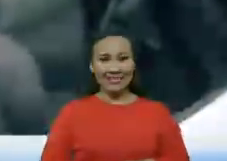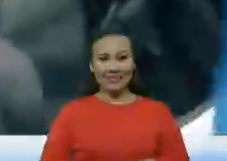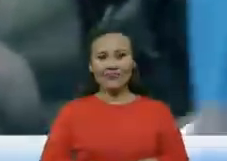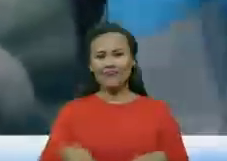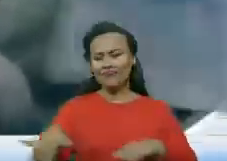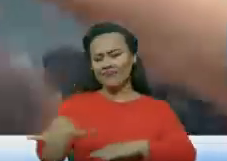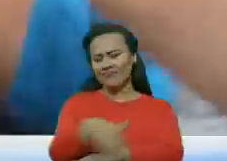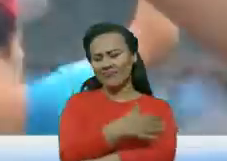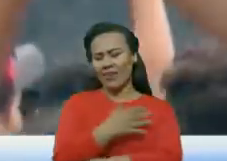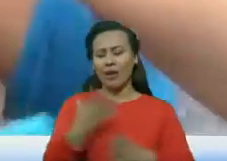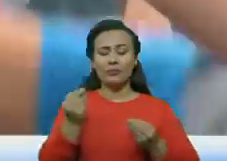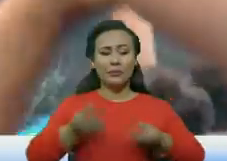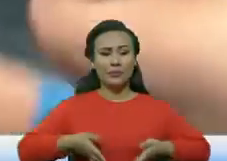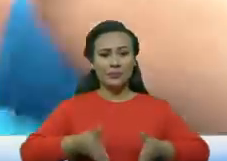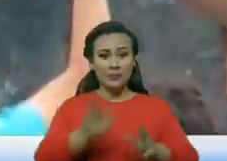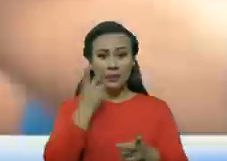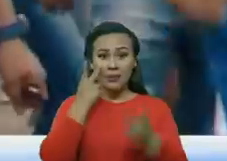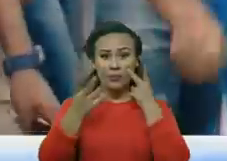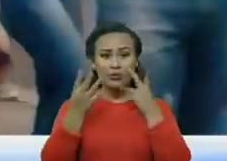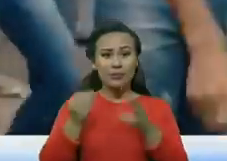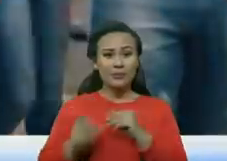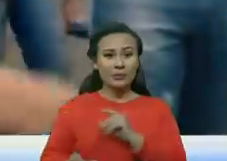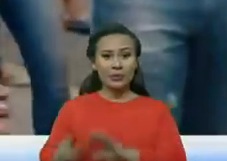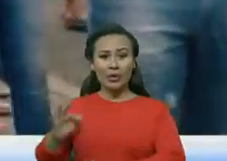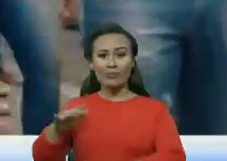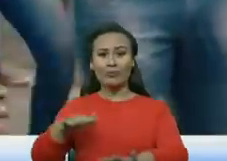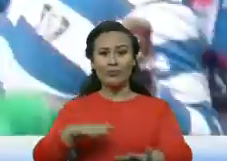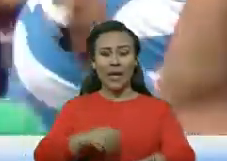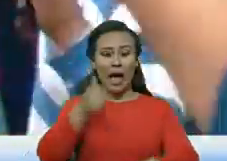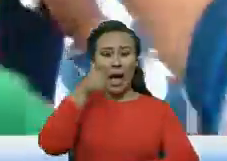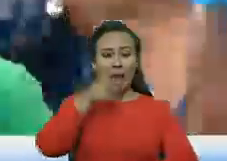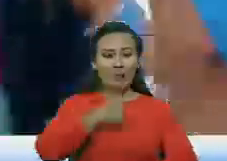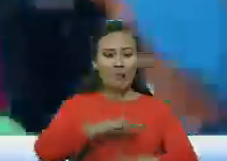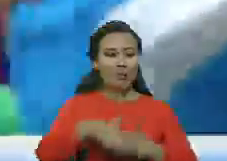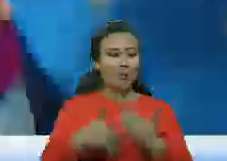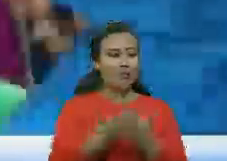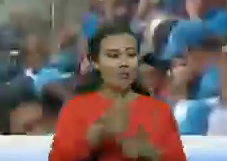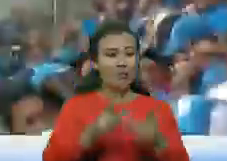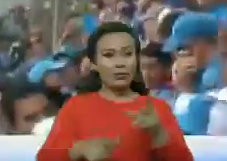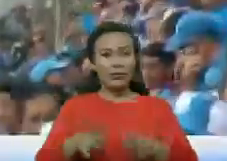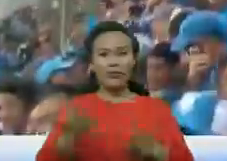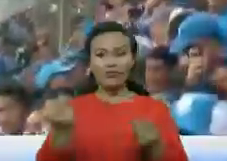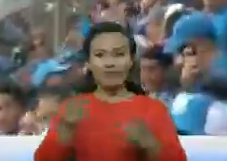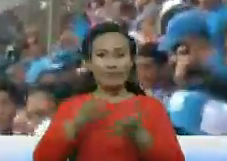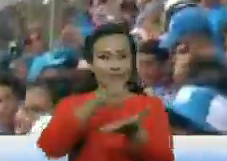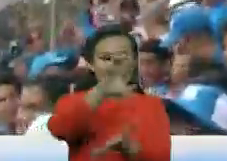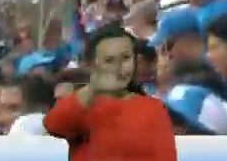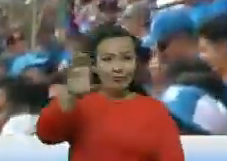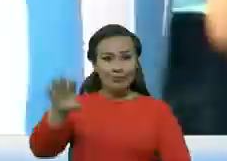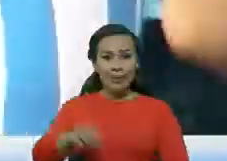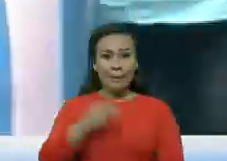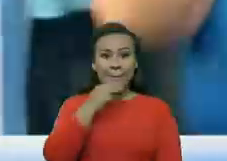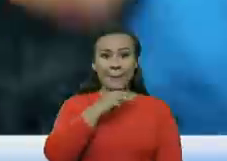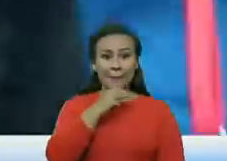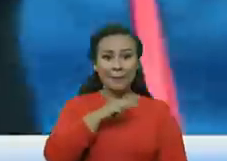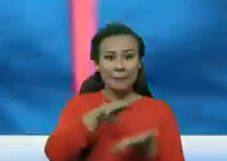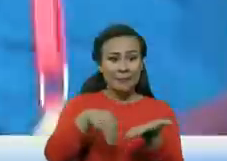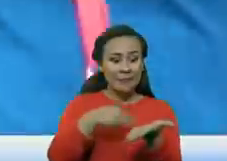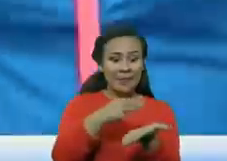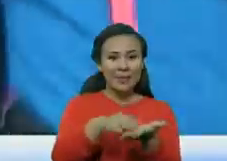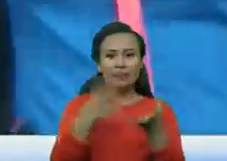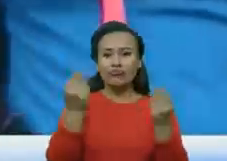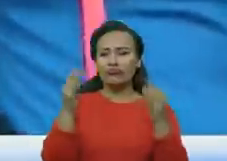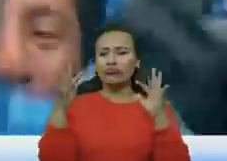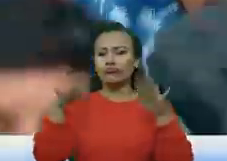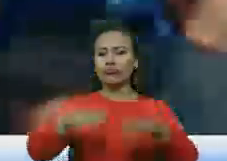Las calles y las vías se llenaron de hinchas azules. El festejo fue en todo el país. La provincia de Manabí fue el lugar donde el equipo eléctrico se